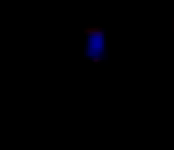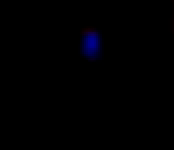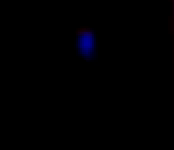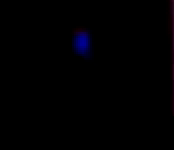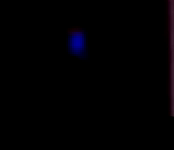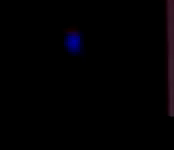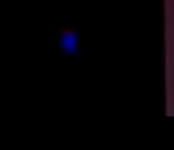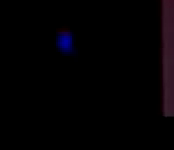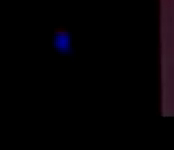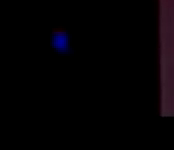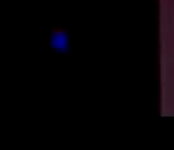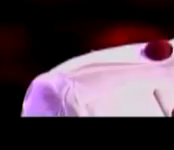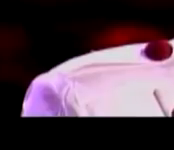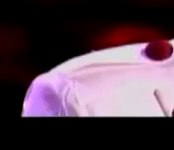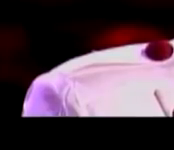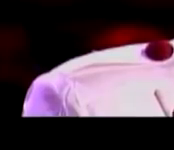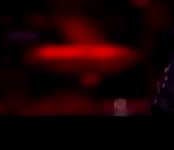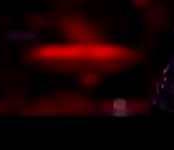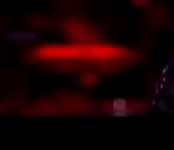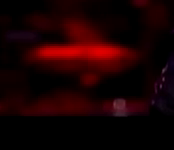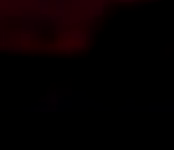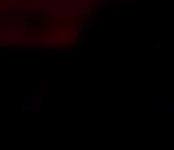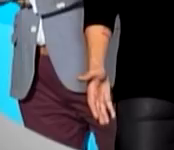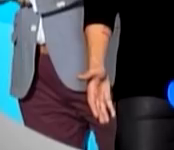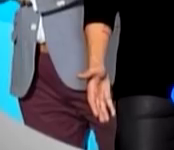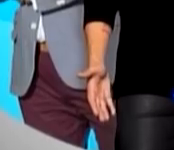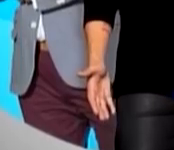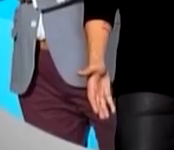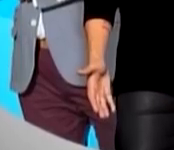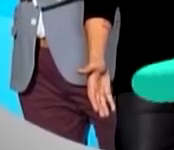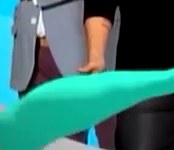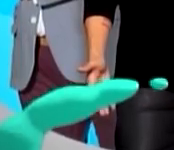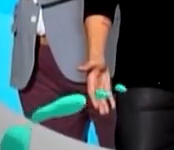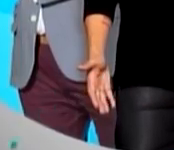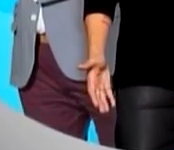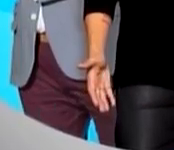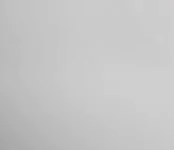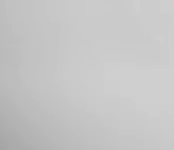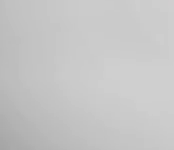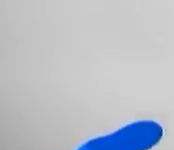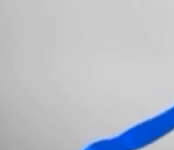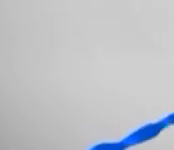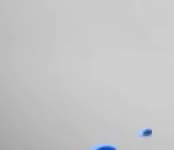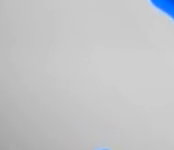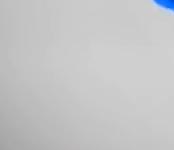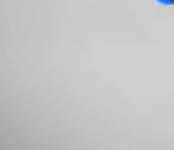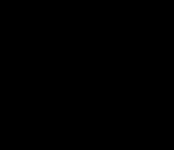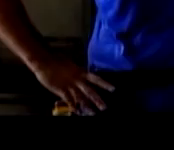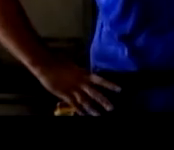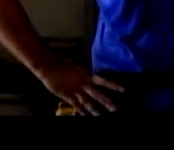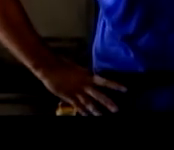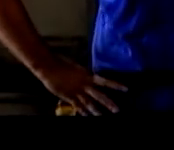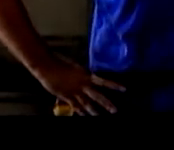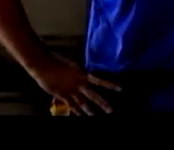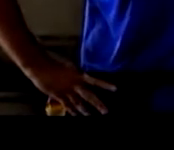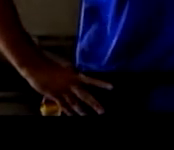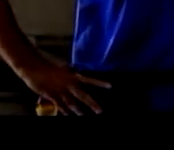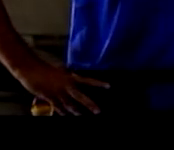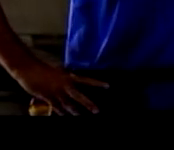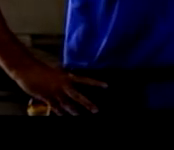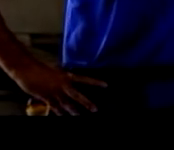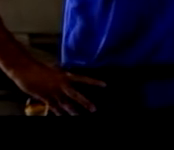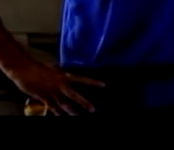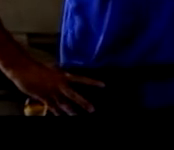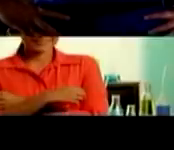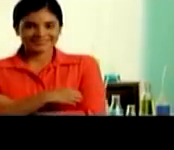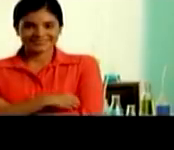York. Veamos a quién decidieron subir de nivel. A otro nivel. Este lunes a las 7 de la noche. Presentamos